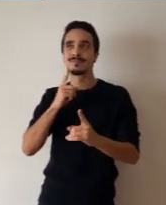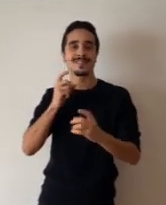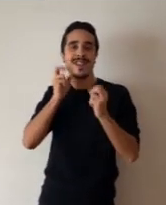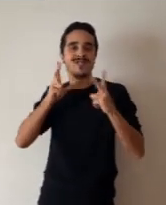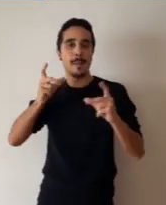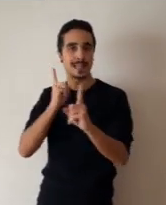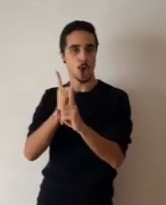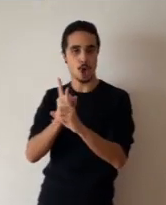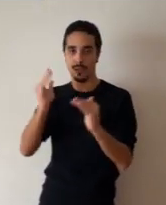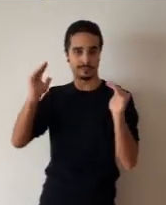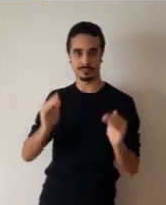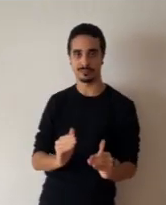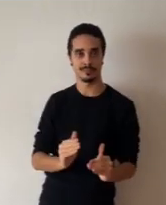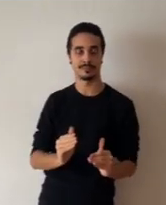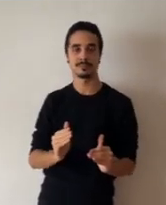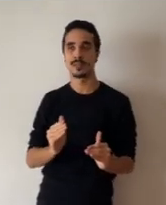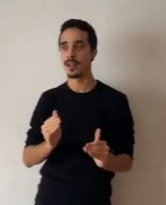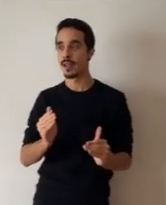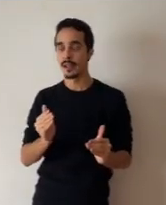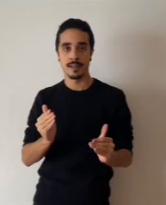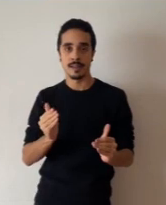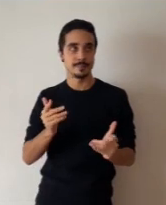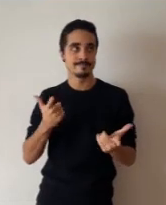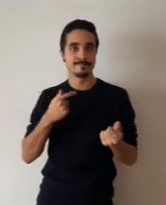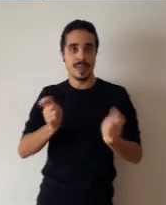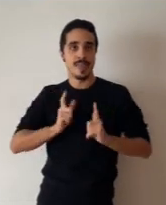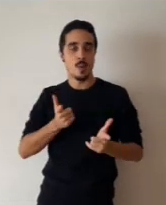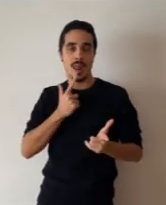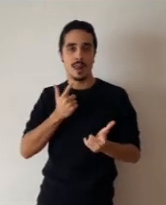un efecto antiinflamatorio, no sé si porque